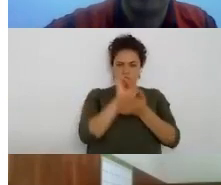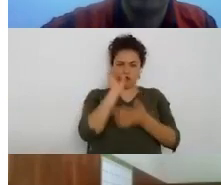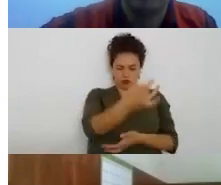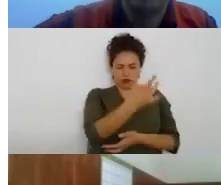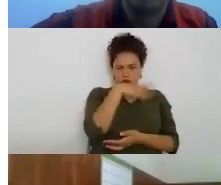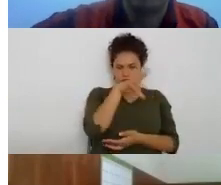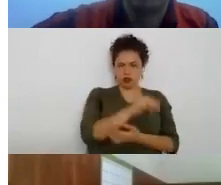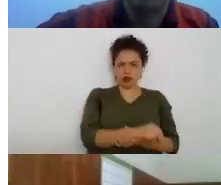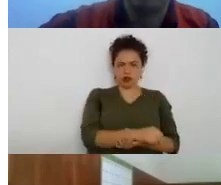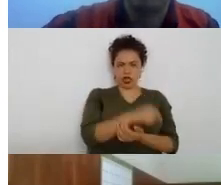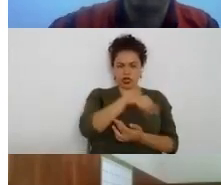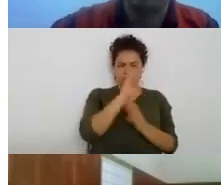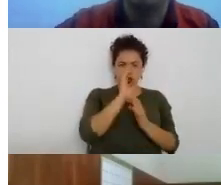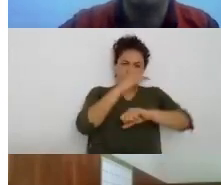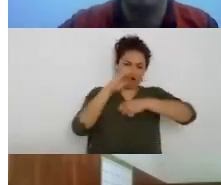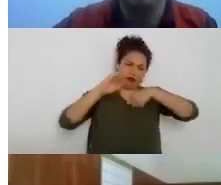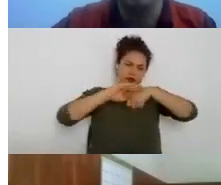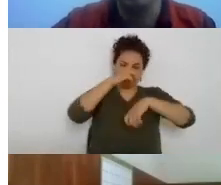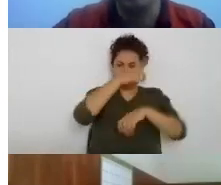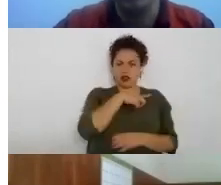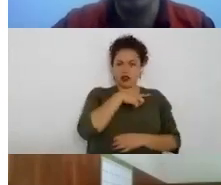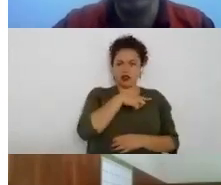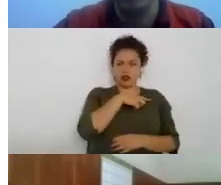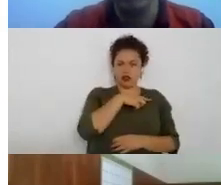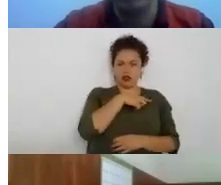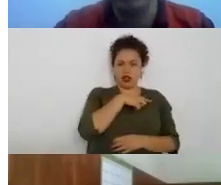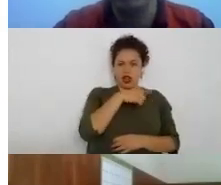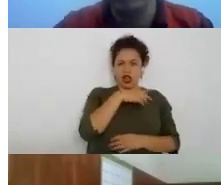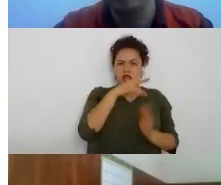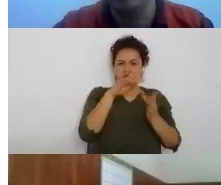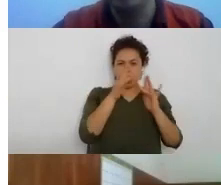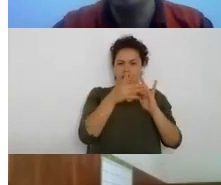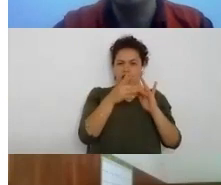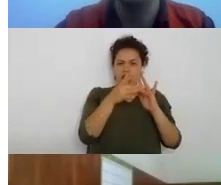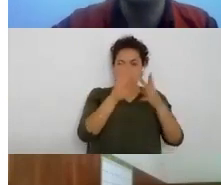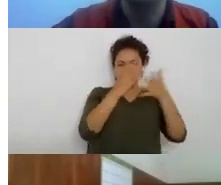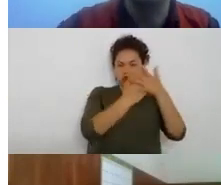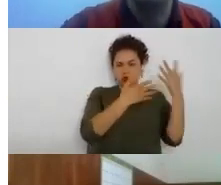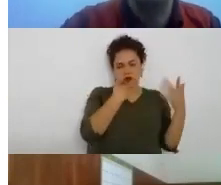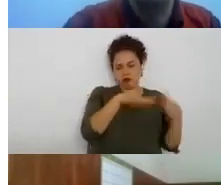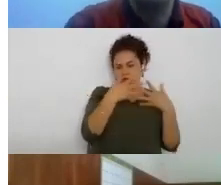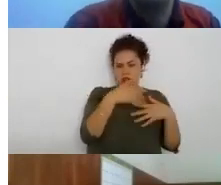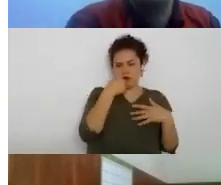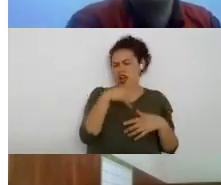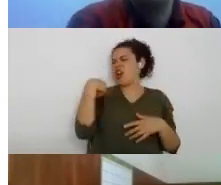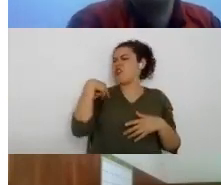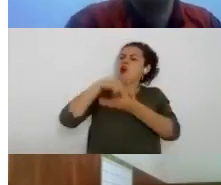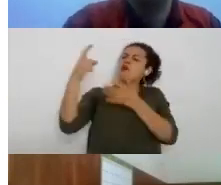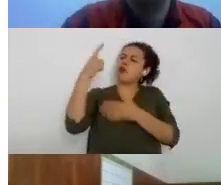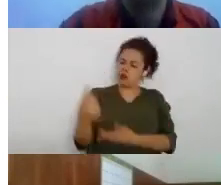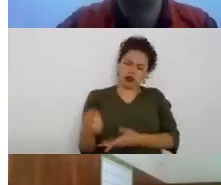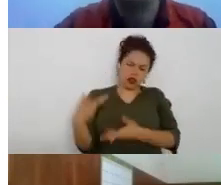en la farmacia, digamos, me dijeron, oye, pues están estas redes que funcionan muy bien. Ah, pues dije, pues me llevo una. Y sí, de